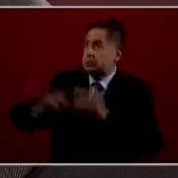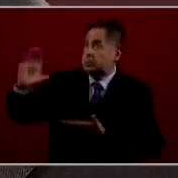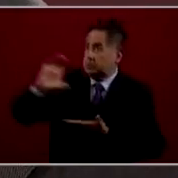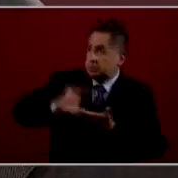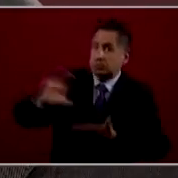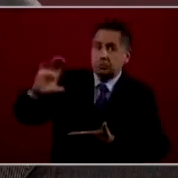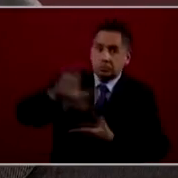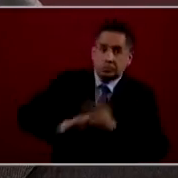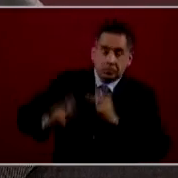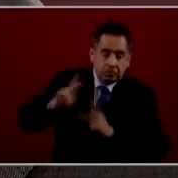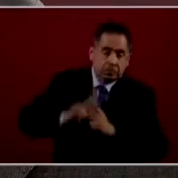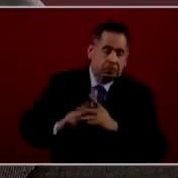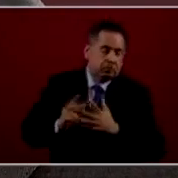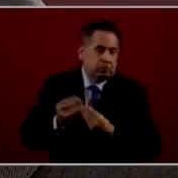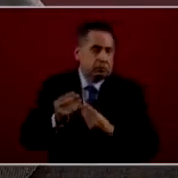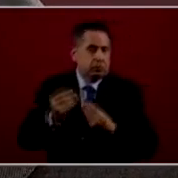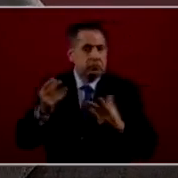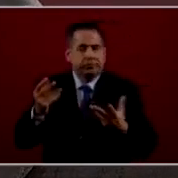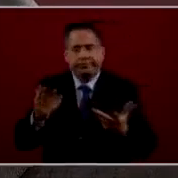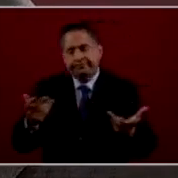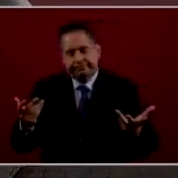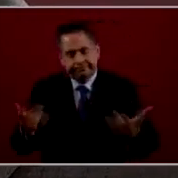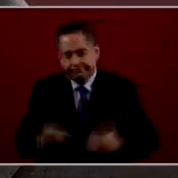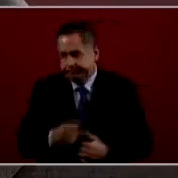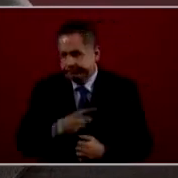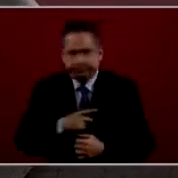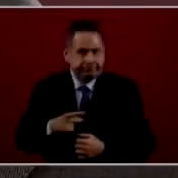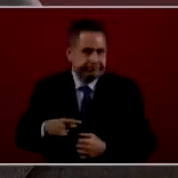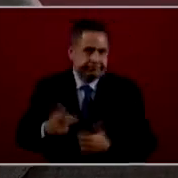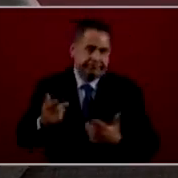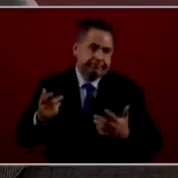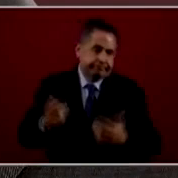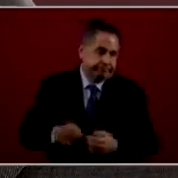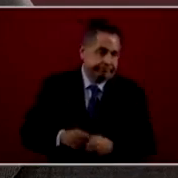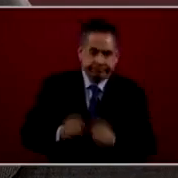tanto al país como se hizo,